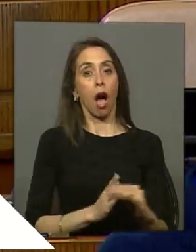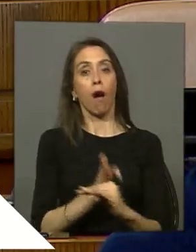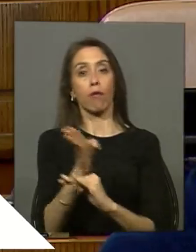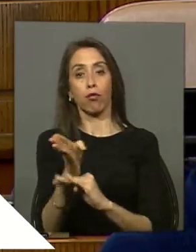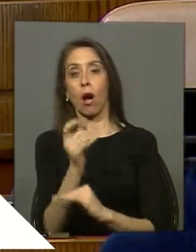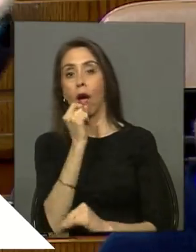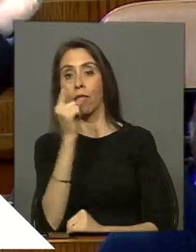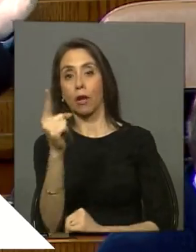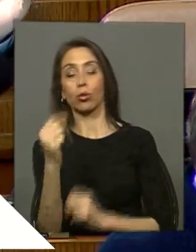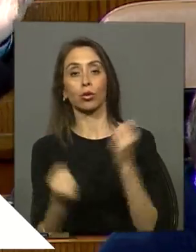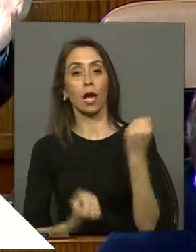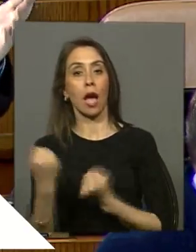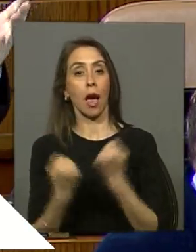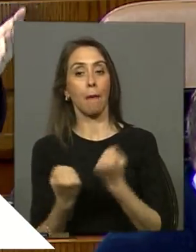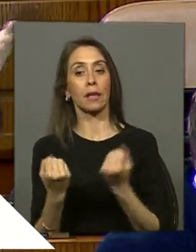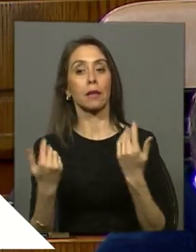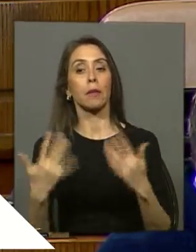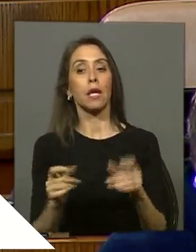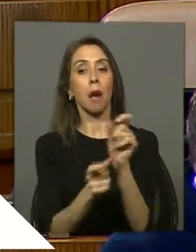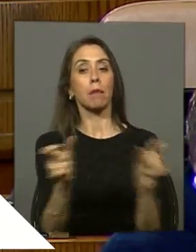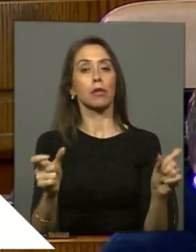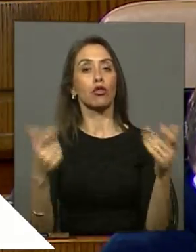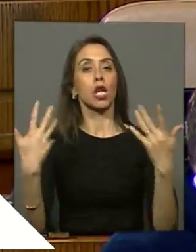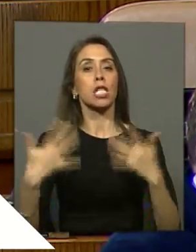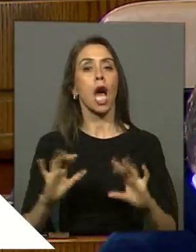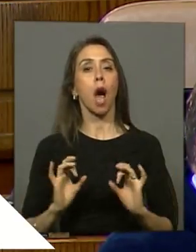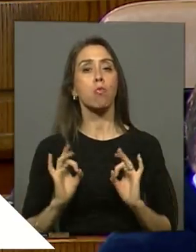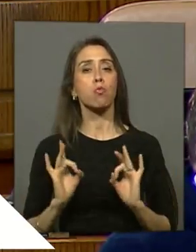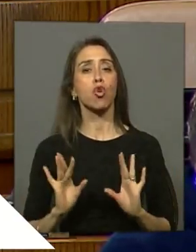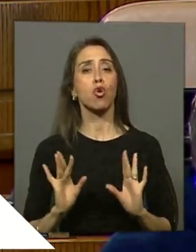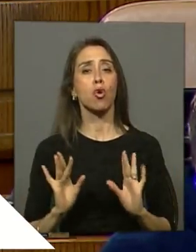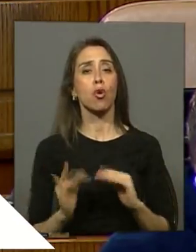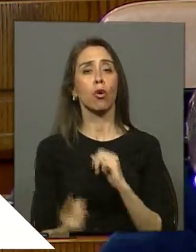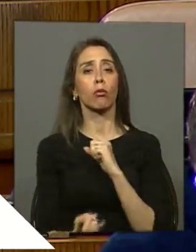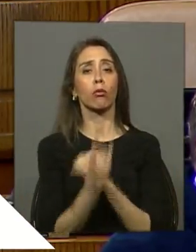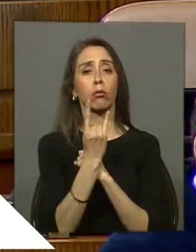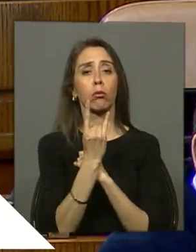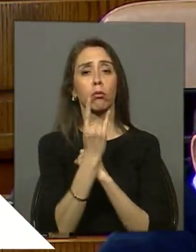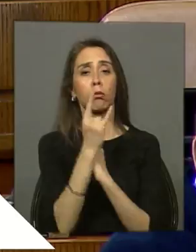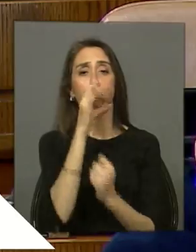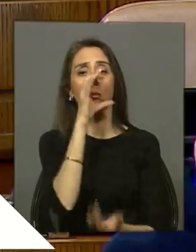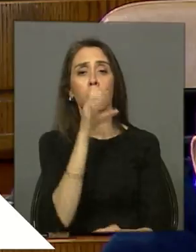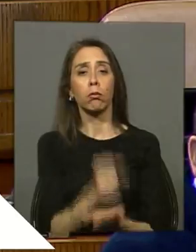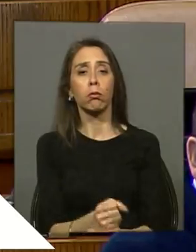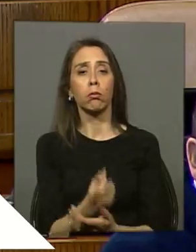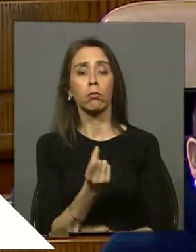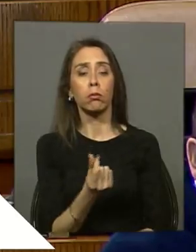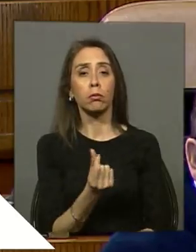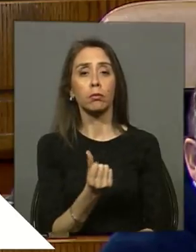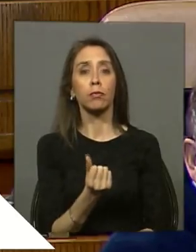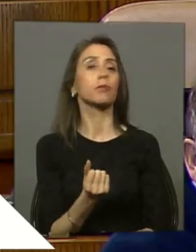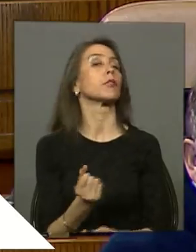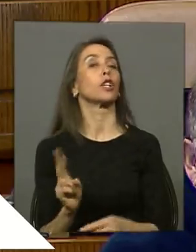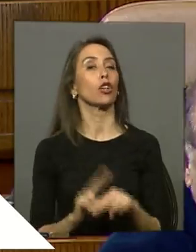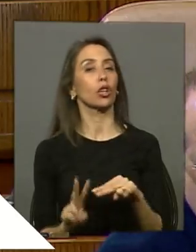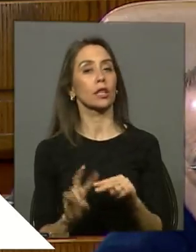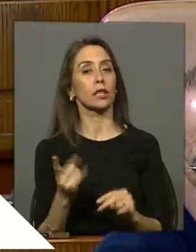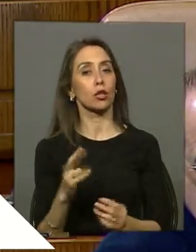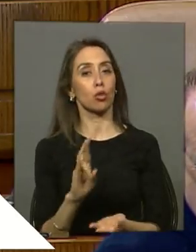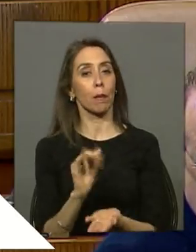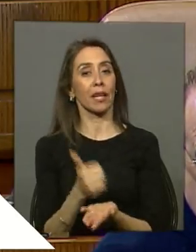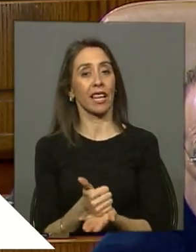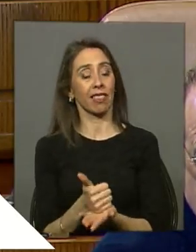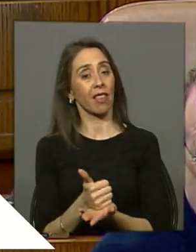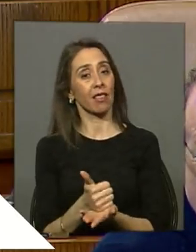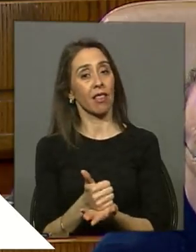estas empresas pero una vez que ya estaba toda la gente estafada por lo tanto me parece que el acometido del superintendente queda